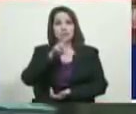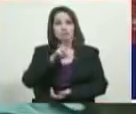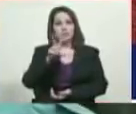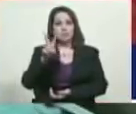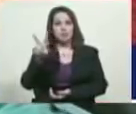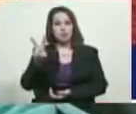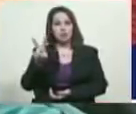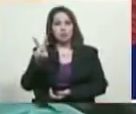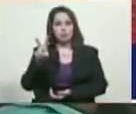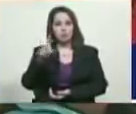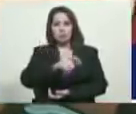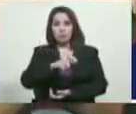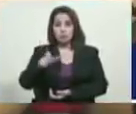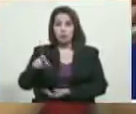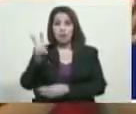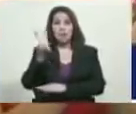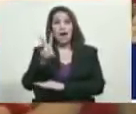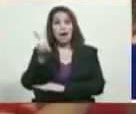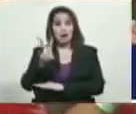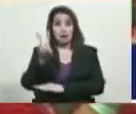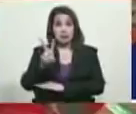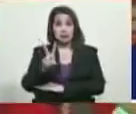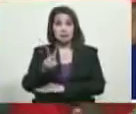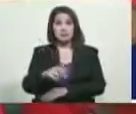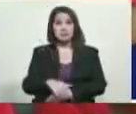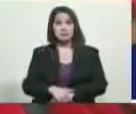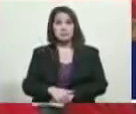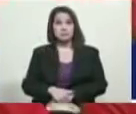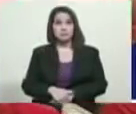322 compatriotas de Vargas,